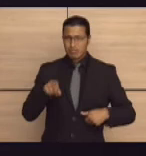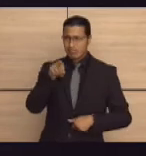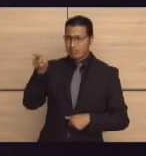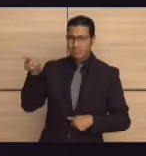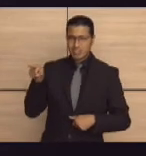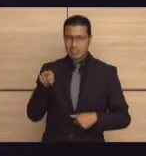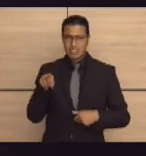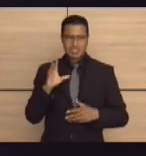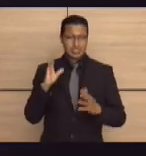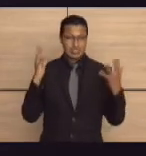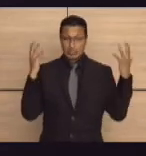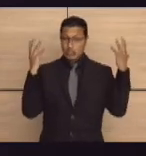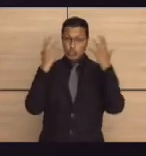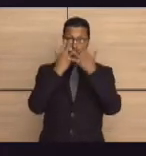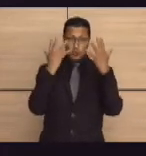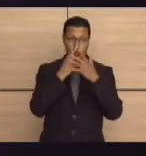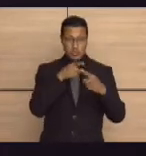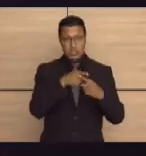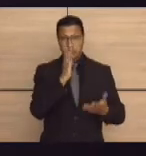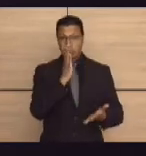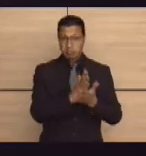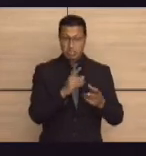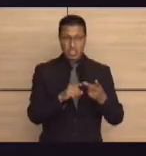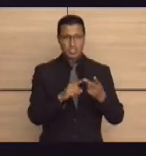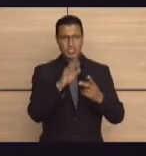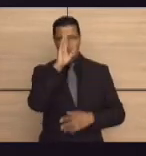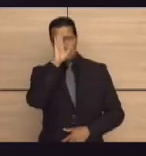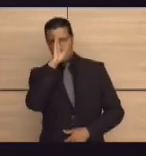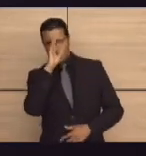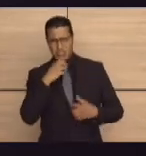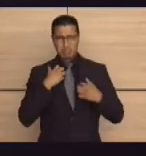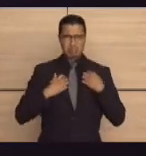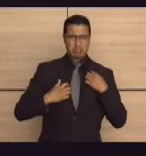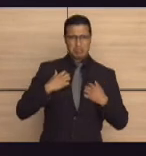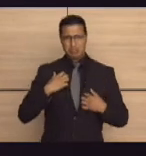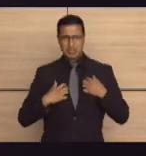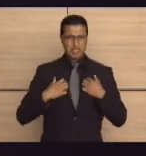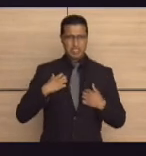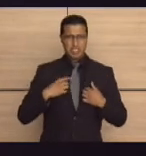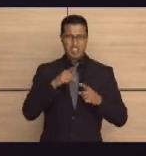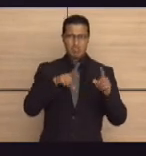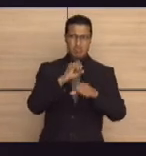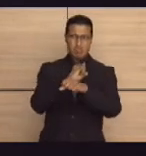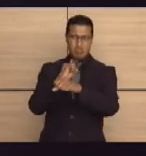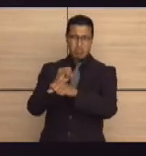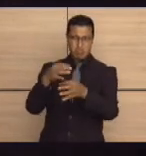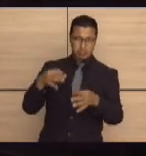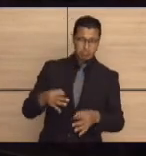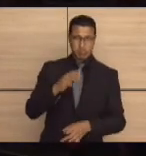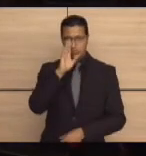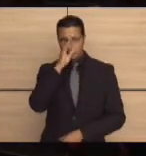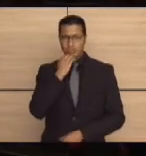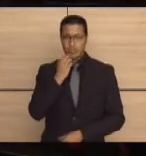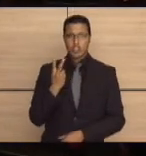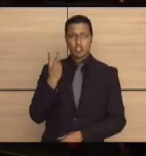han generado caos, trivialidad, desconcierto y falta de confianza en las instituciones. Hace unos años